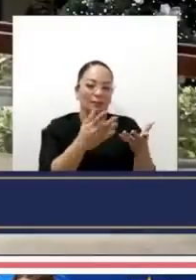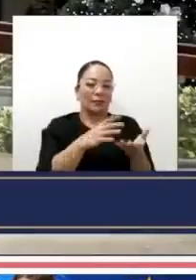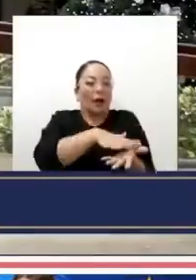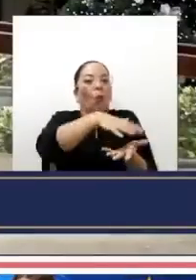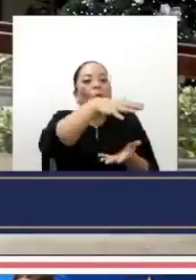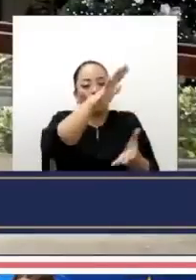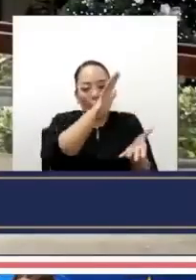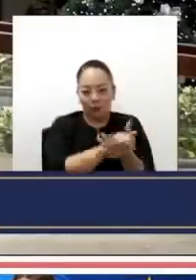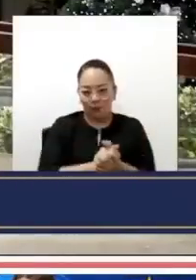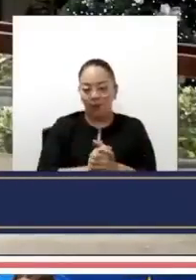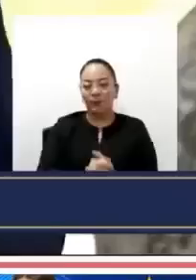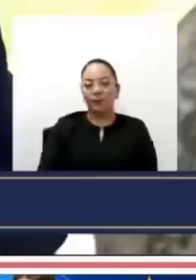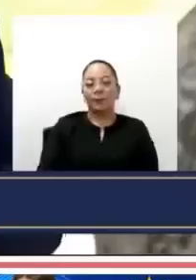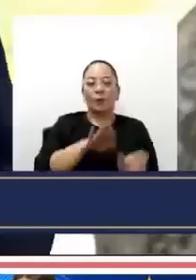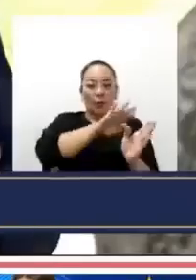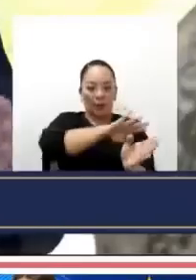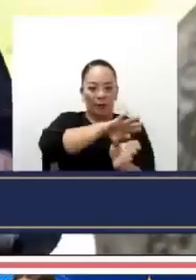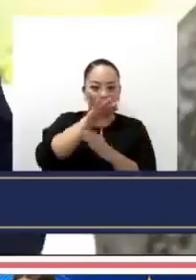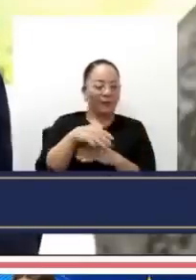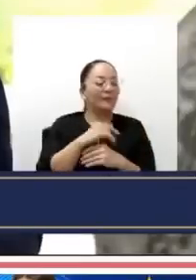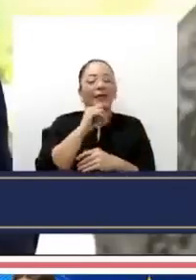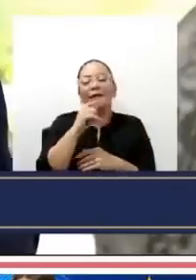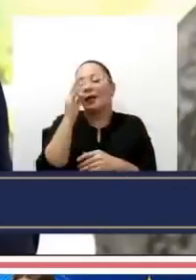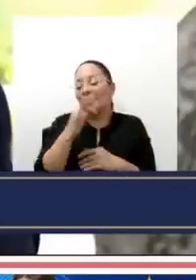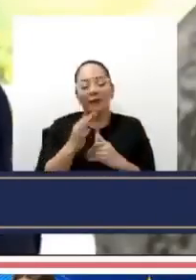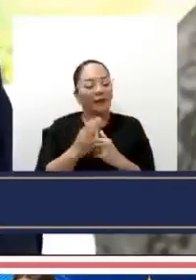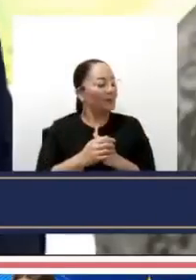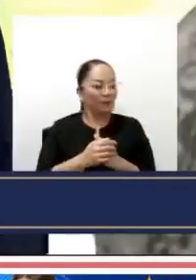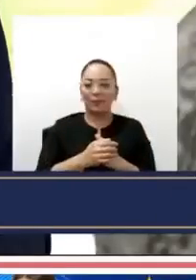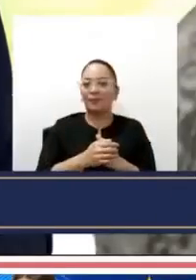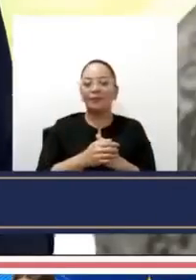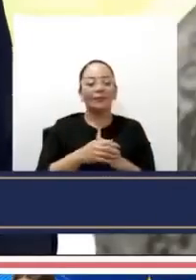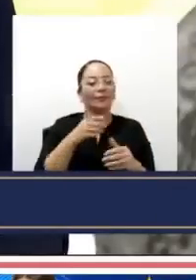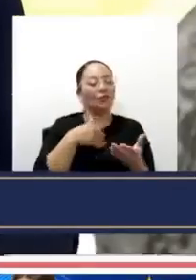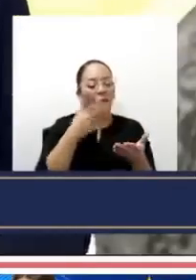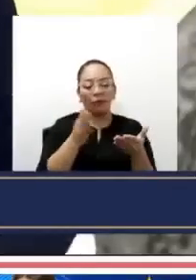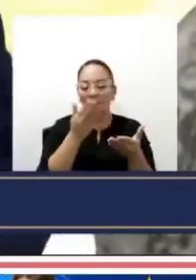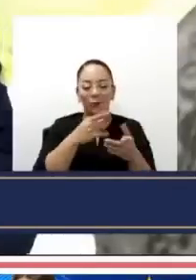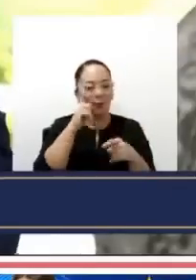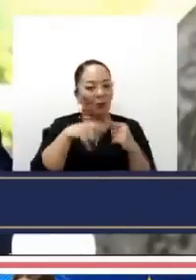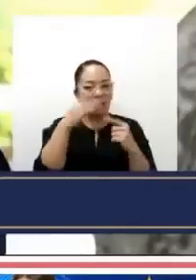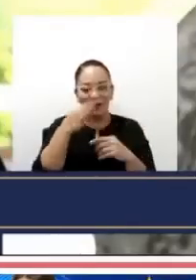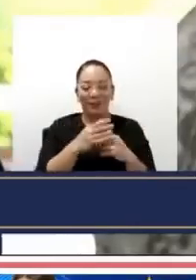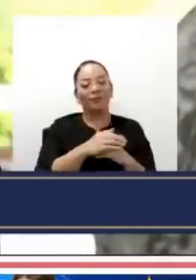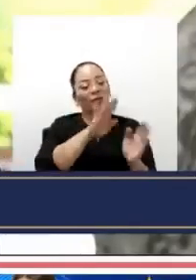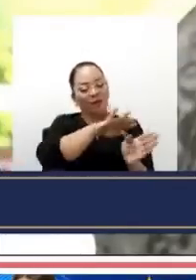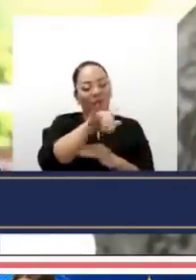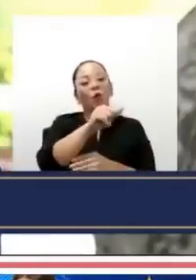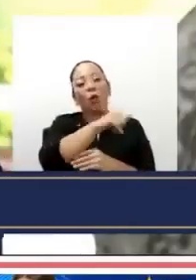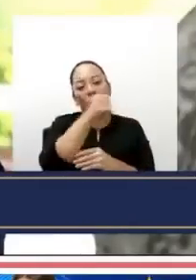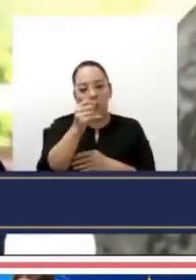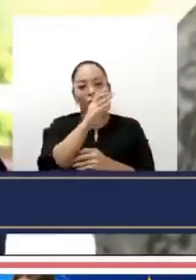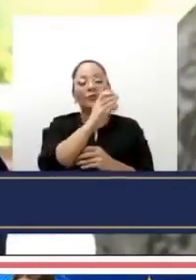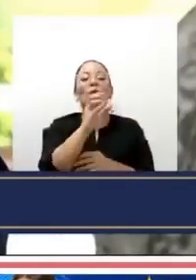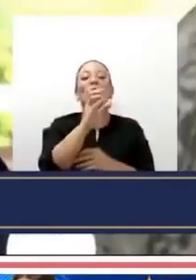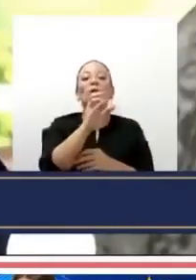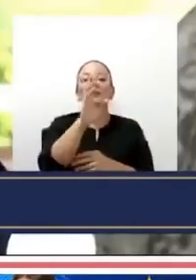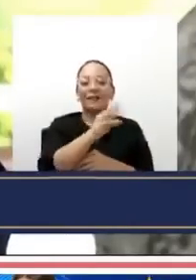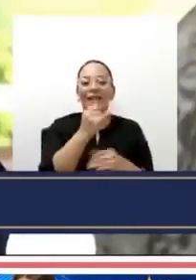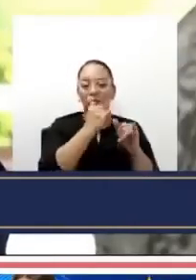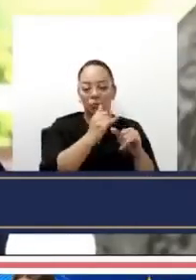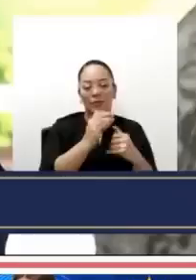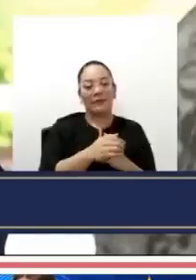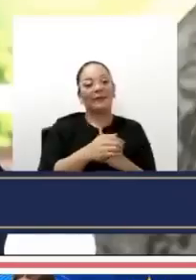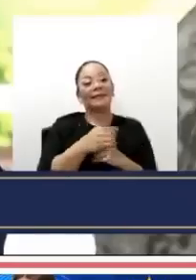Sí. El siguiente, es que es increíble, yo los voy pasando y no lo puedo creer. Costa Rica lo denuncia usted